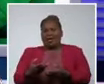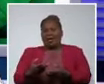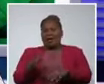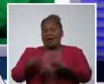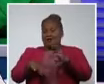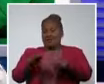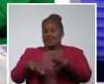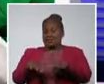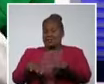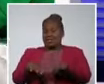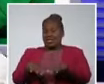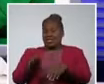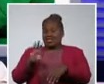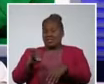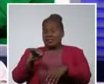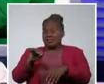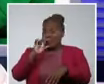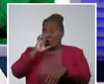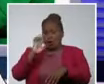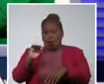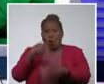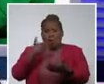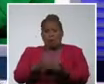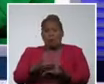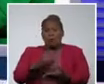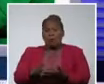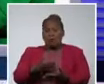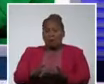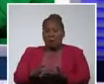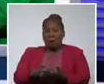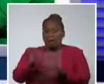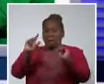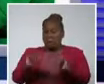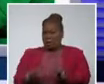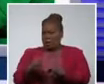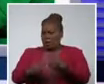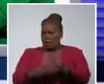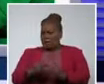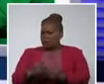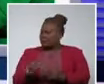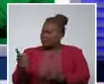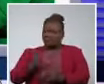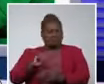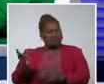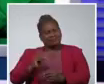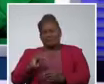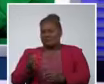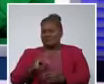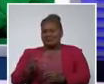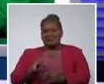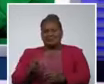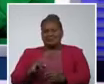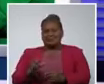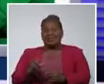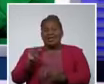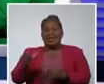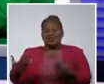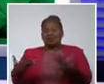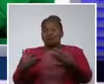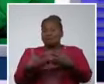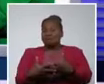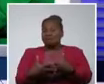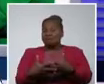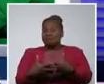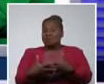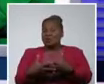el problema es que el número de muestras son menos. No es precisamente esa la causa. Y tiene que ver mucho con algo que